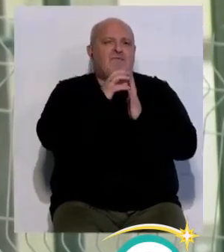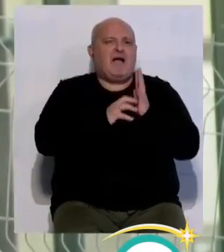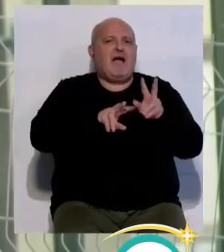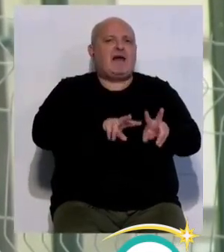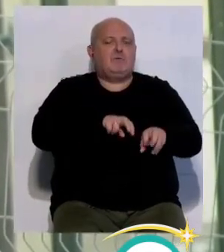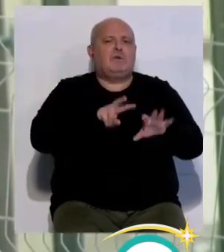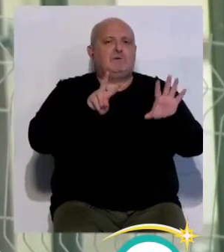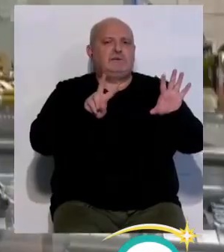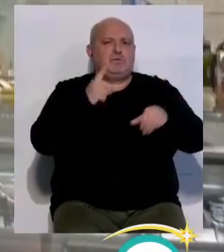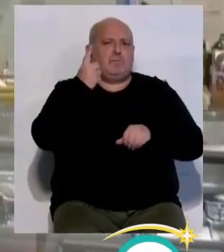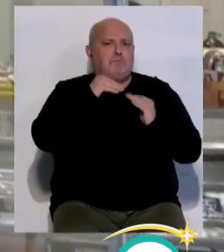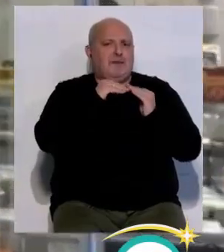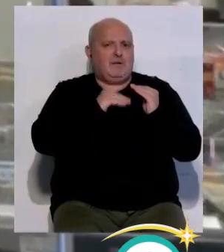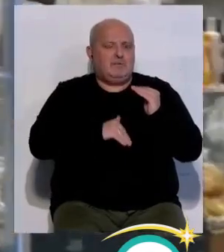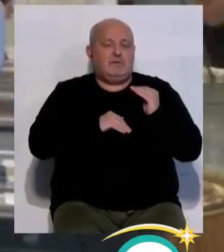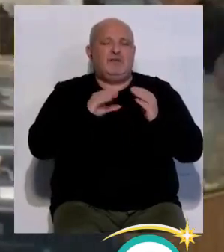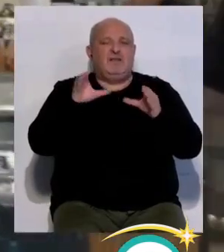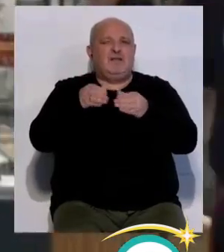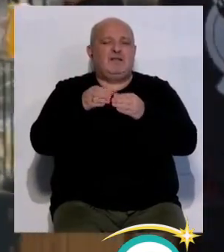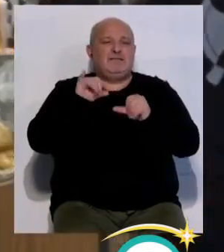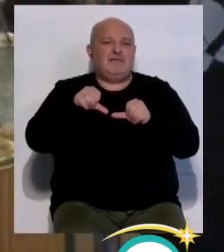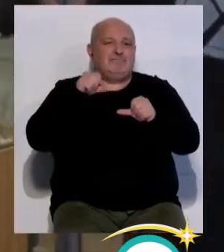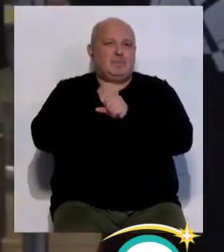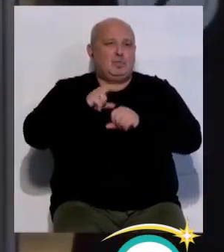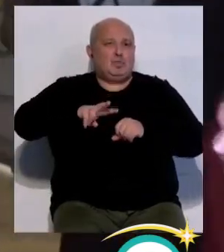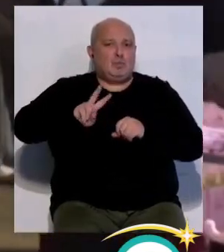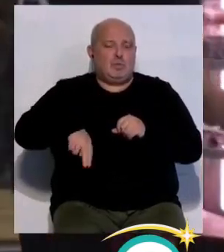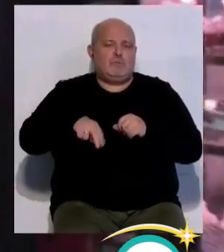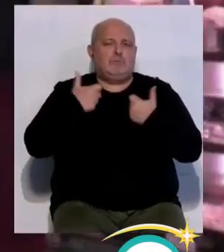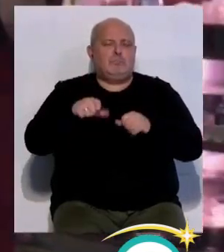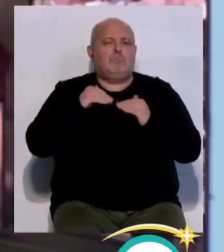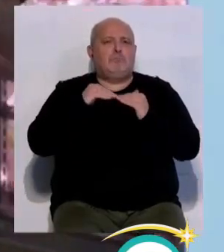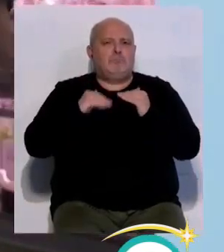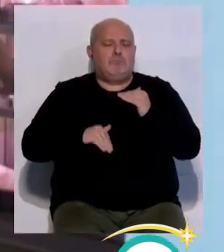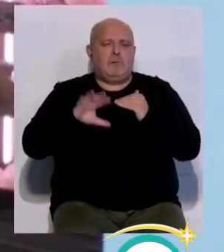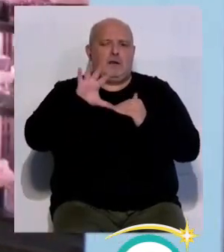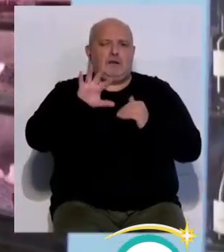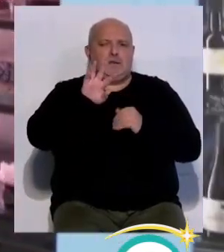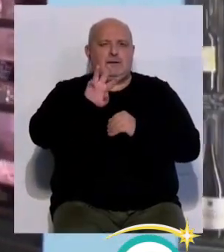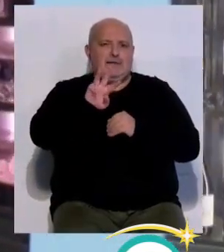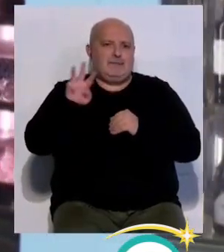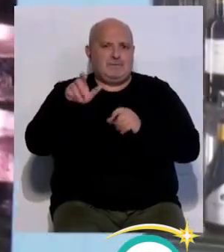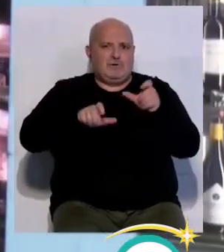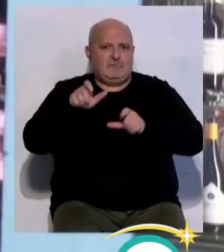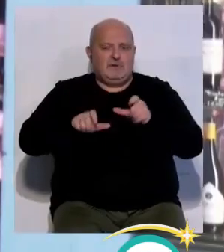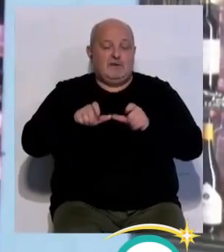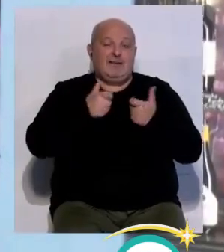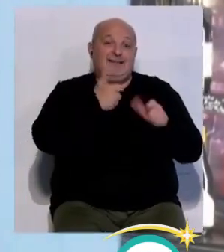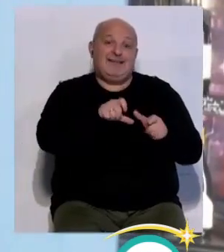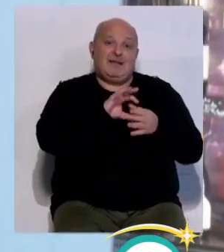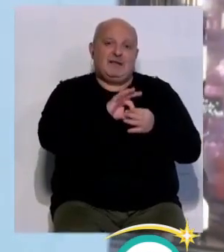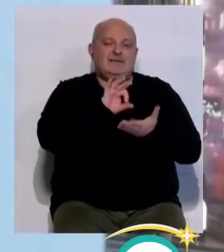agricultura, en 71 desempleados, en el colectivo sin empleo anterior, que registra un descenso de 533 parados, y en el